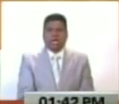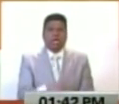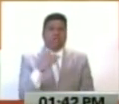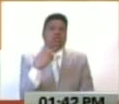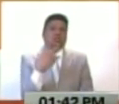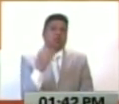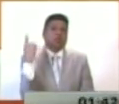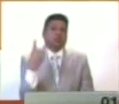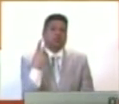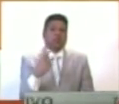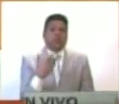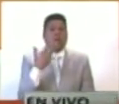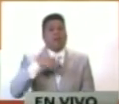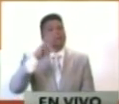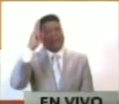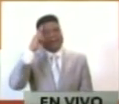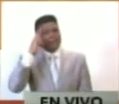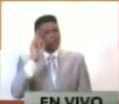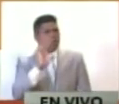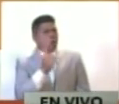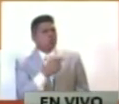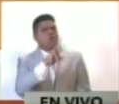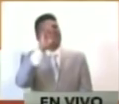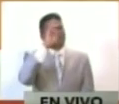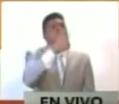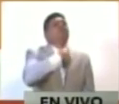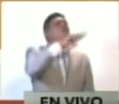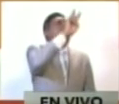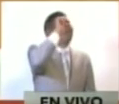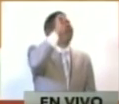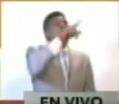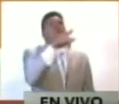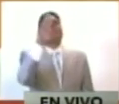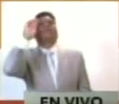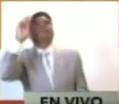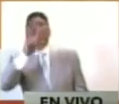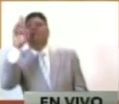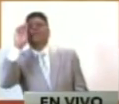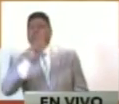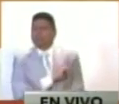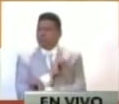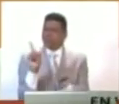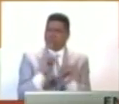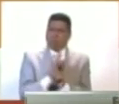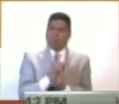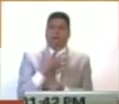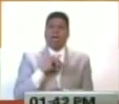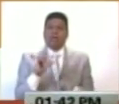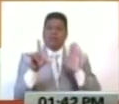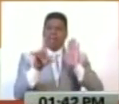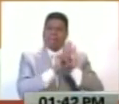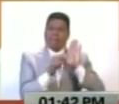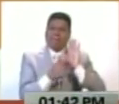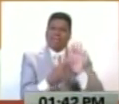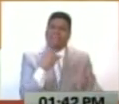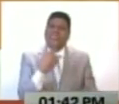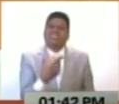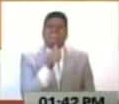decir unos tienen una razón, otros tienen otra razón. No, hay una sola, que es la razón jurídica que regula el funcionamiento interno de nuestro